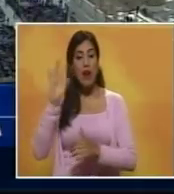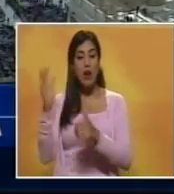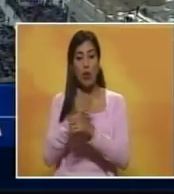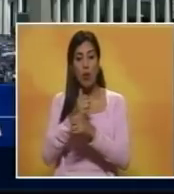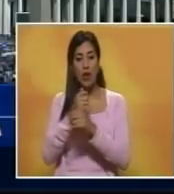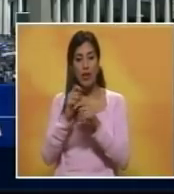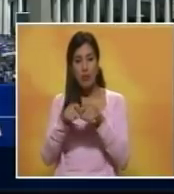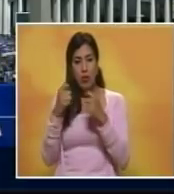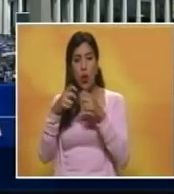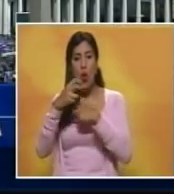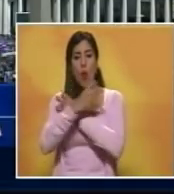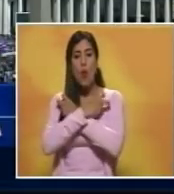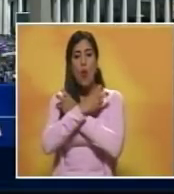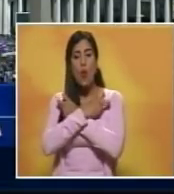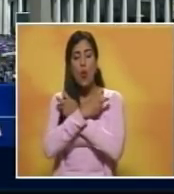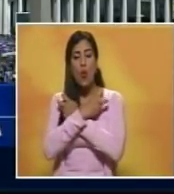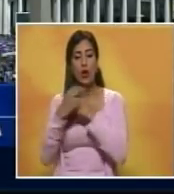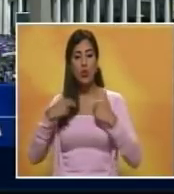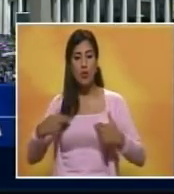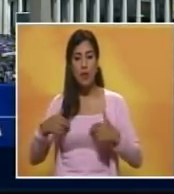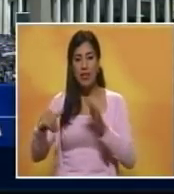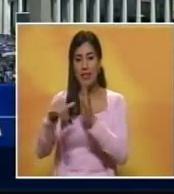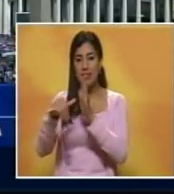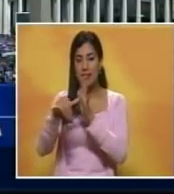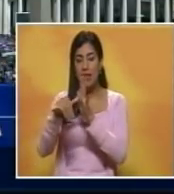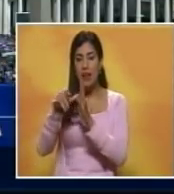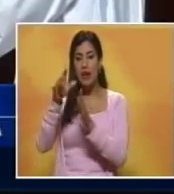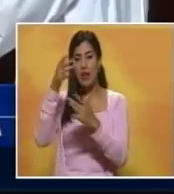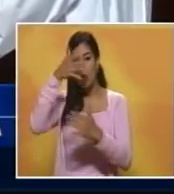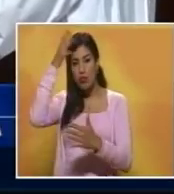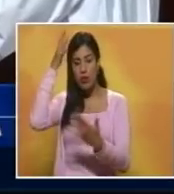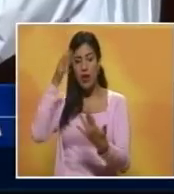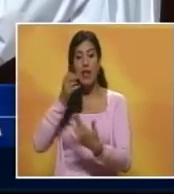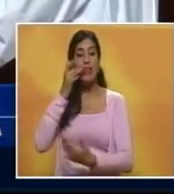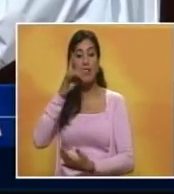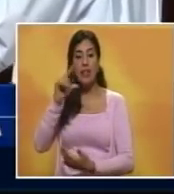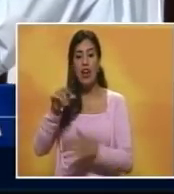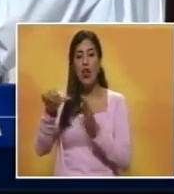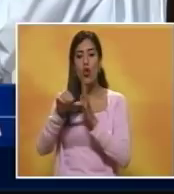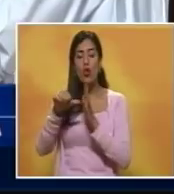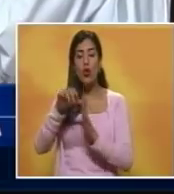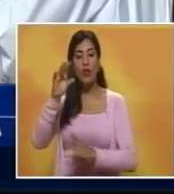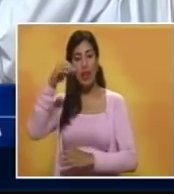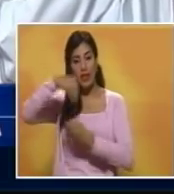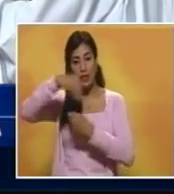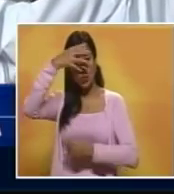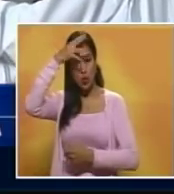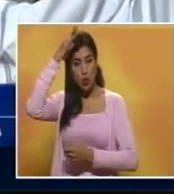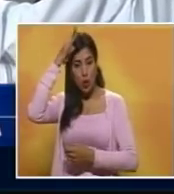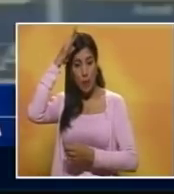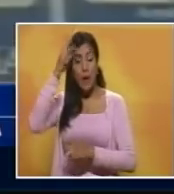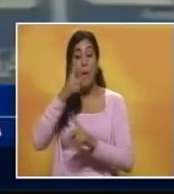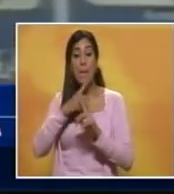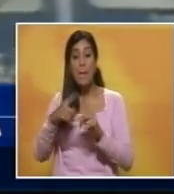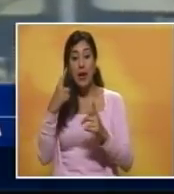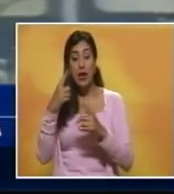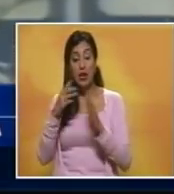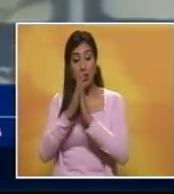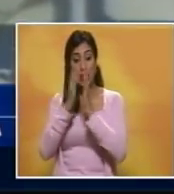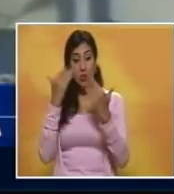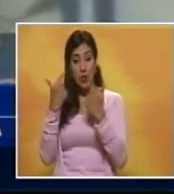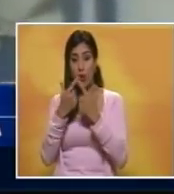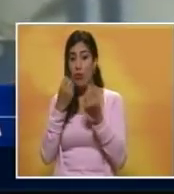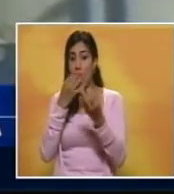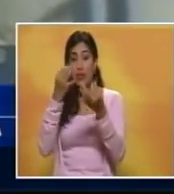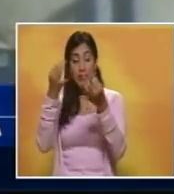de fragmentos de huesos humanos en un local anexo a la Nunciatura Apostólica Italiana ubicada en Roma. Pese a que la Santa Sede